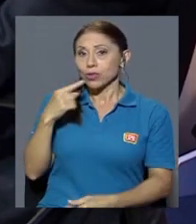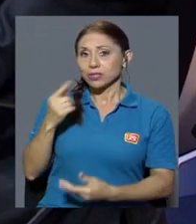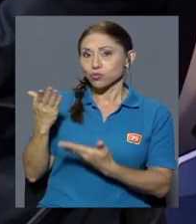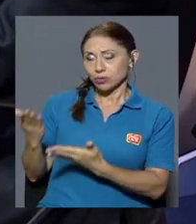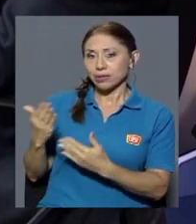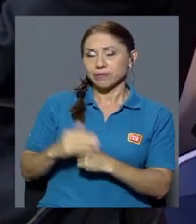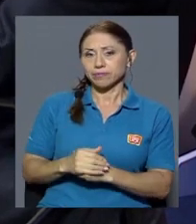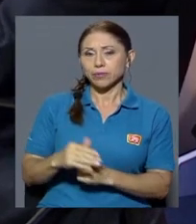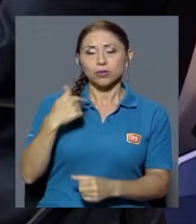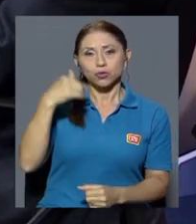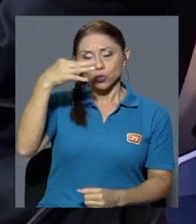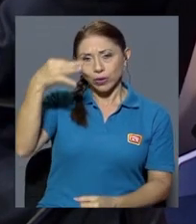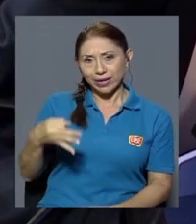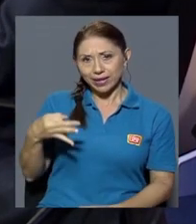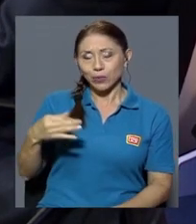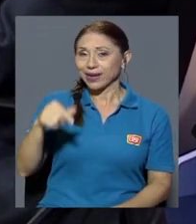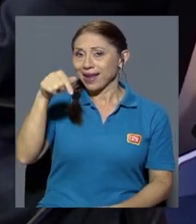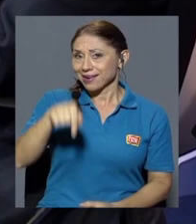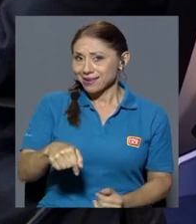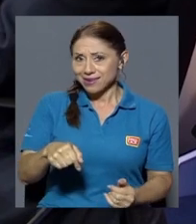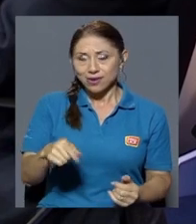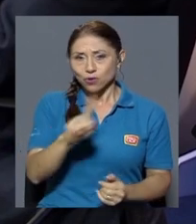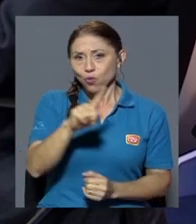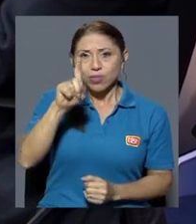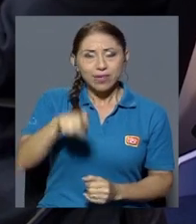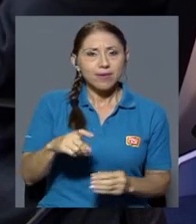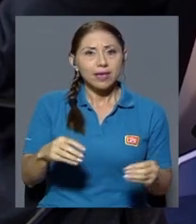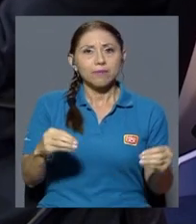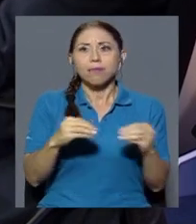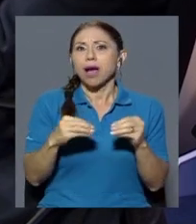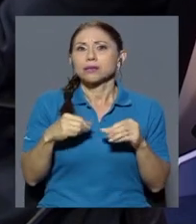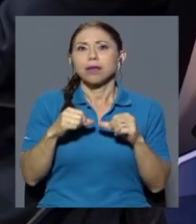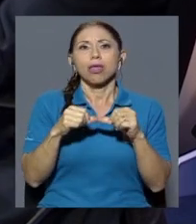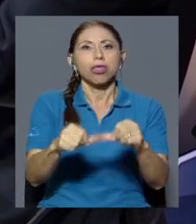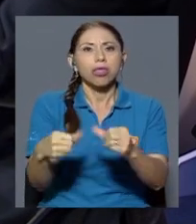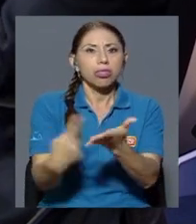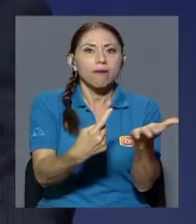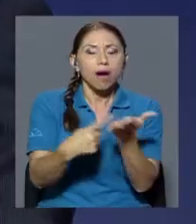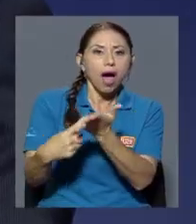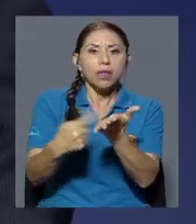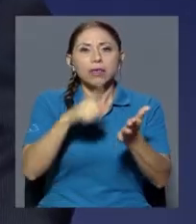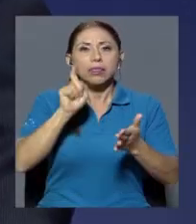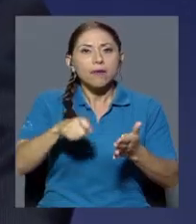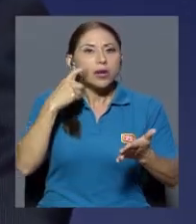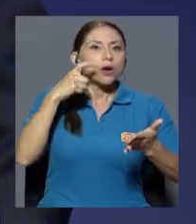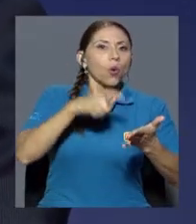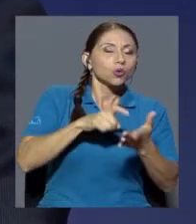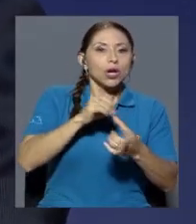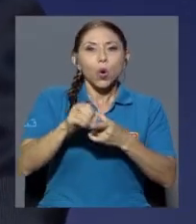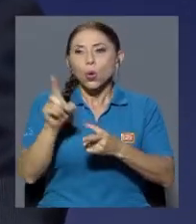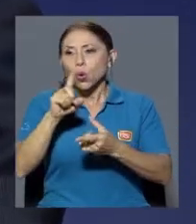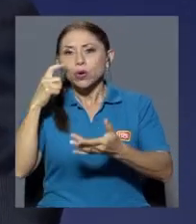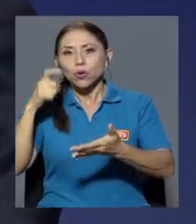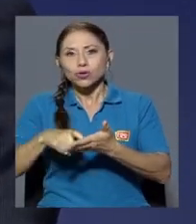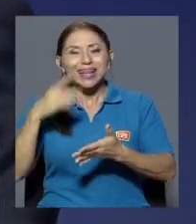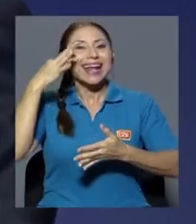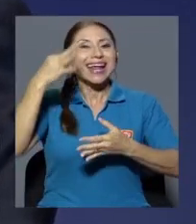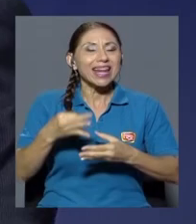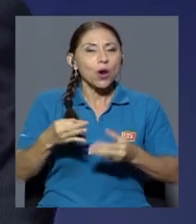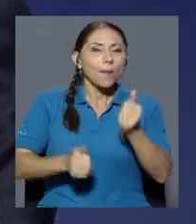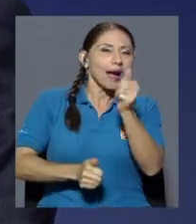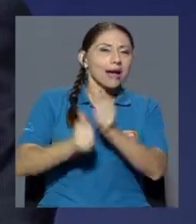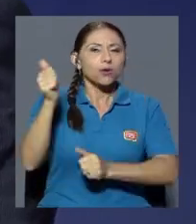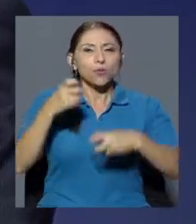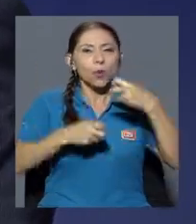y yo creo que aquí no hay no debería haber mayor debate de si se deben o no reconocer creo que el mayor problema ha sido en la semántica en